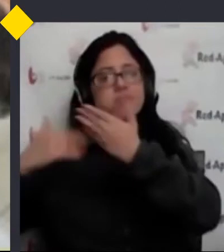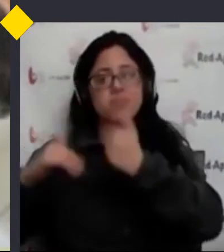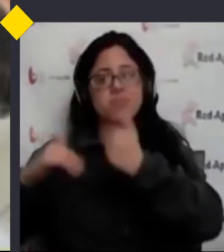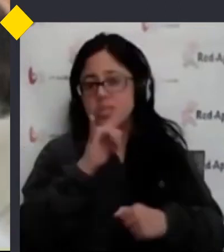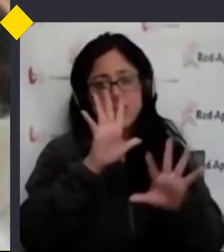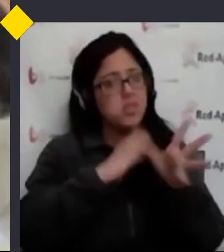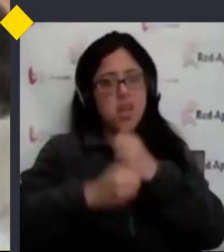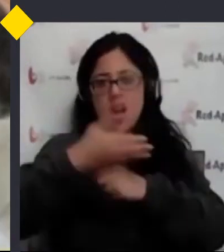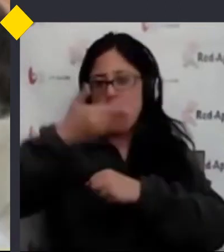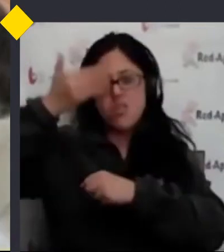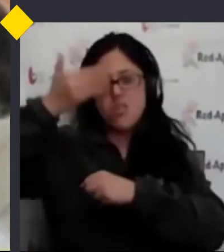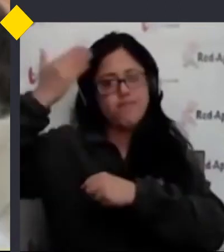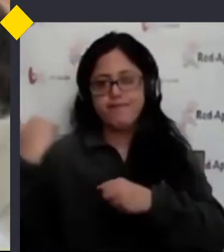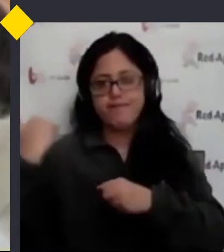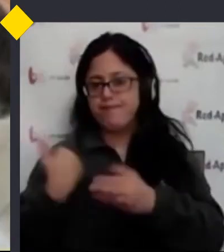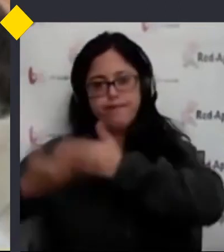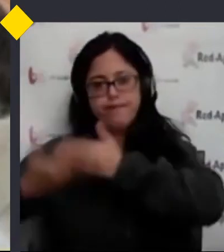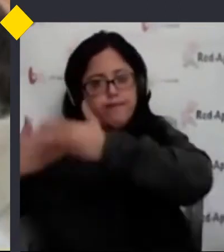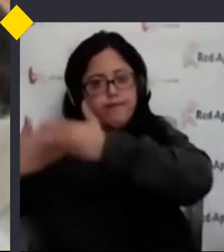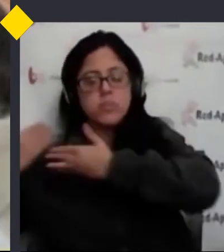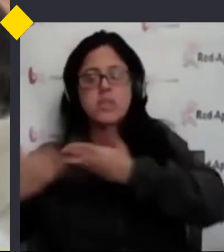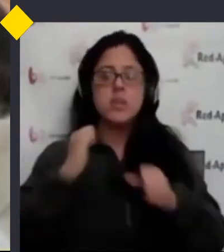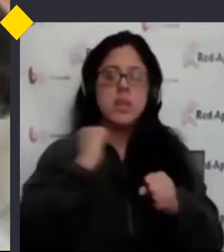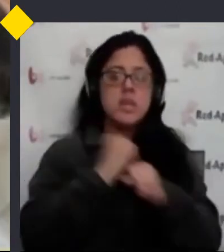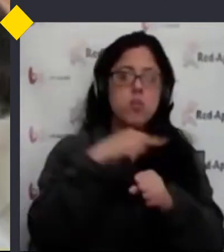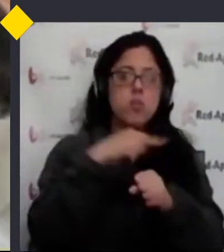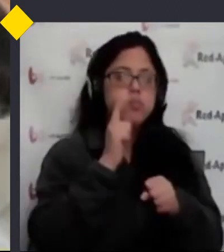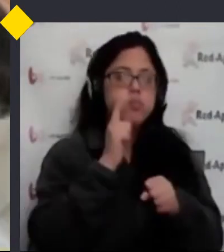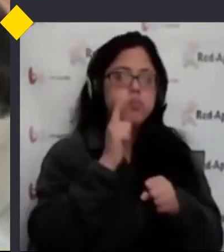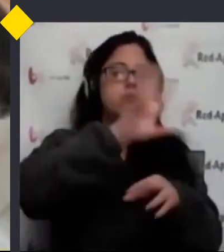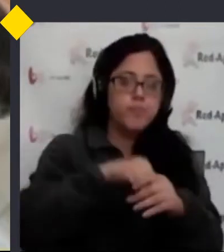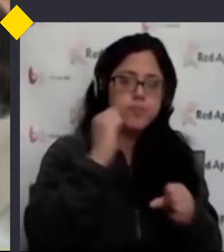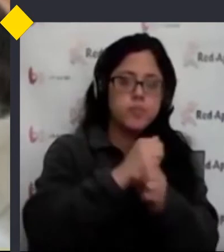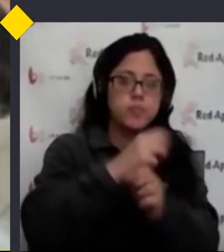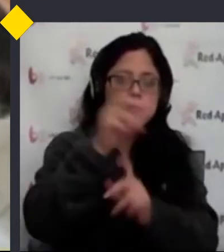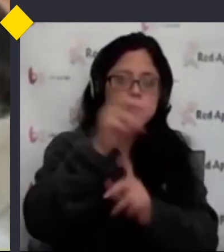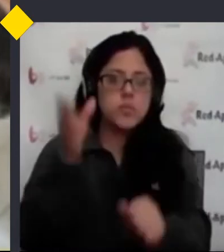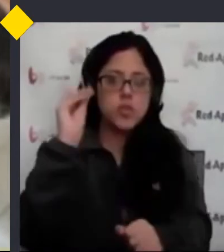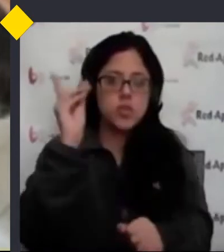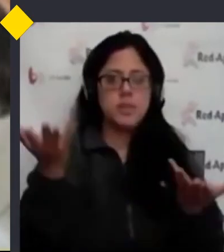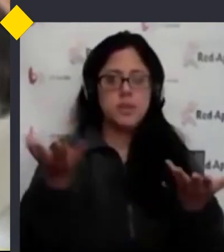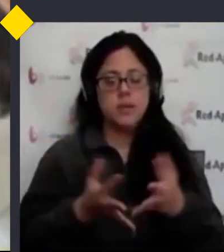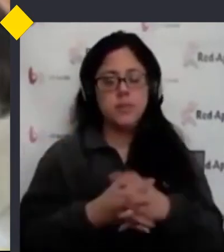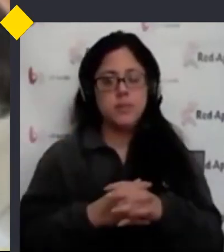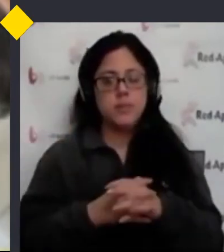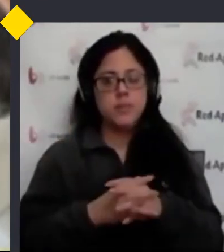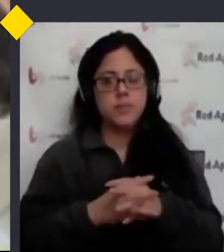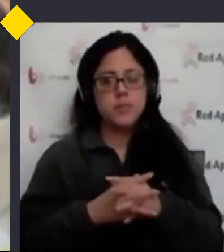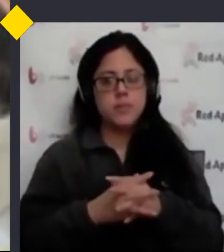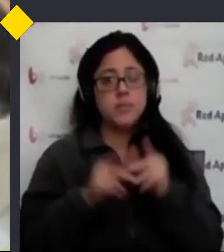cuanto a la tarea que nosotros teníamos de incluir laboralmente a las personas con discapacidad. Vamos a tener